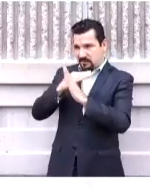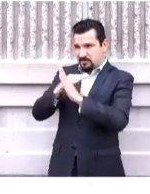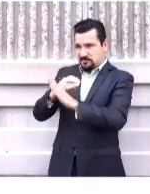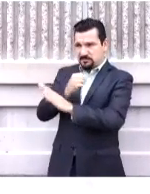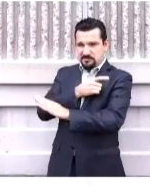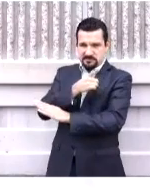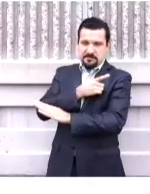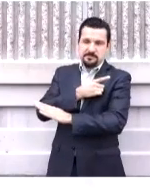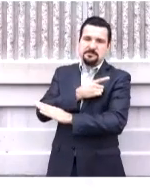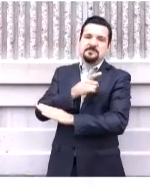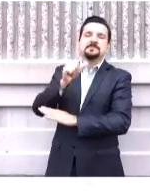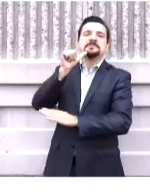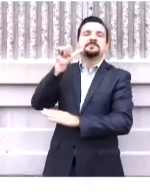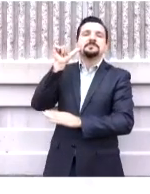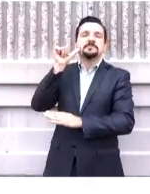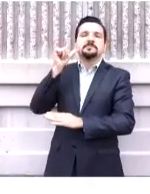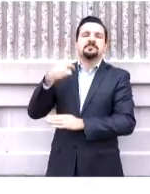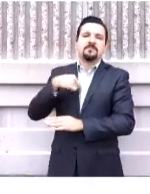el día de ayer